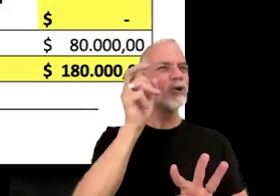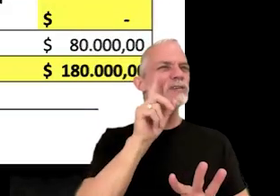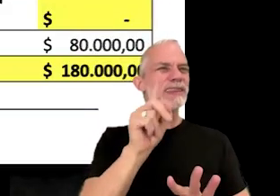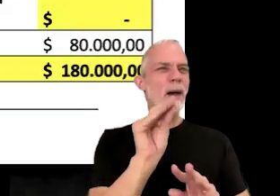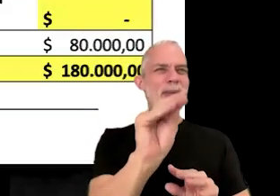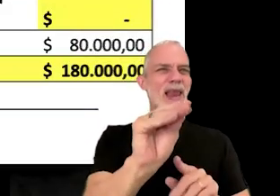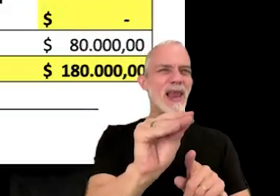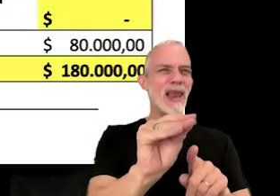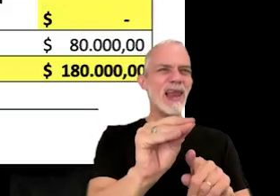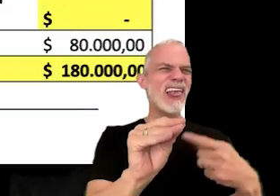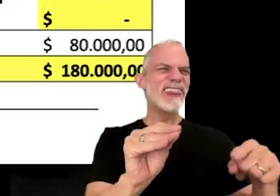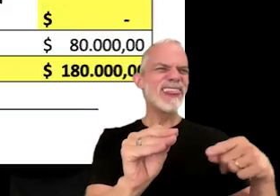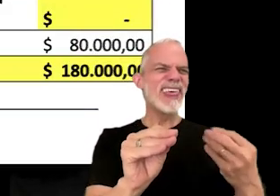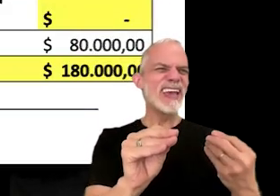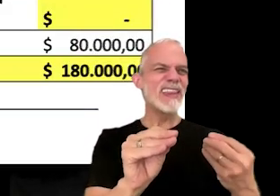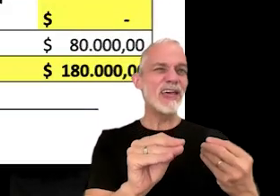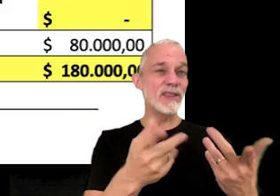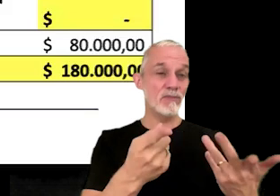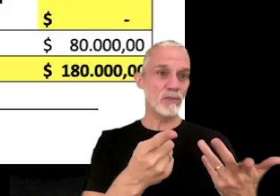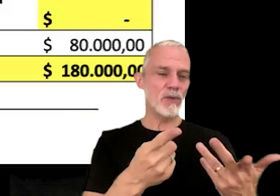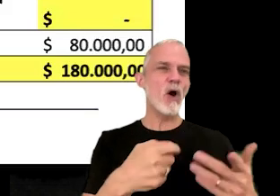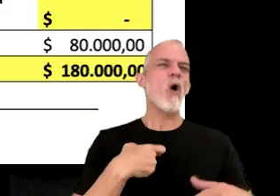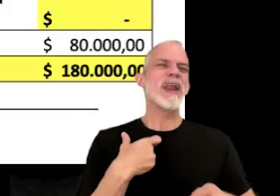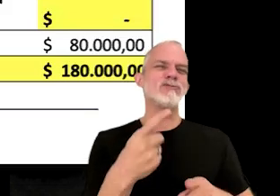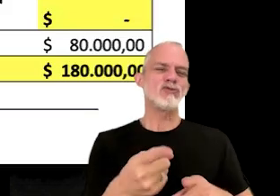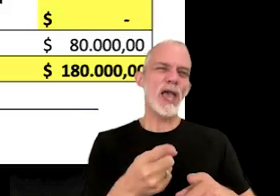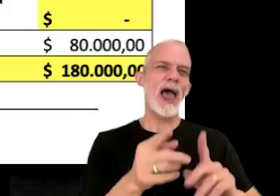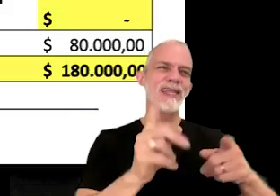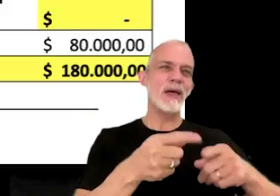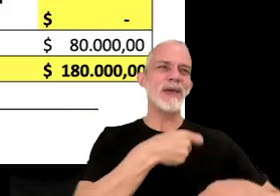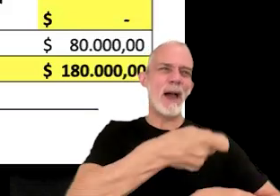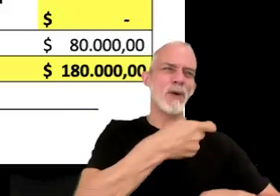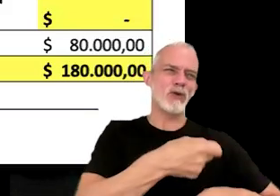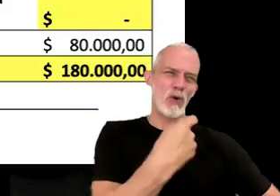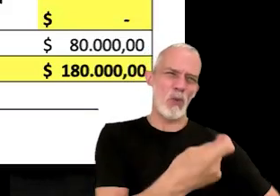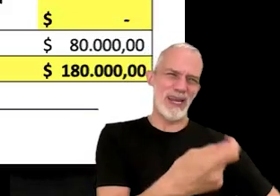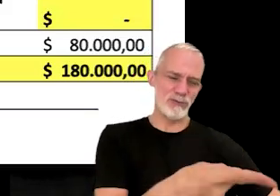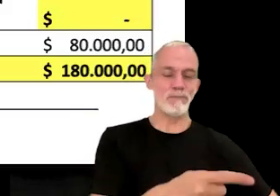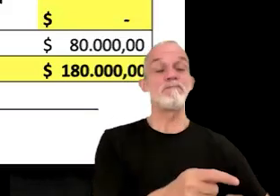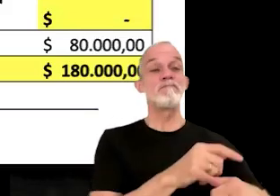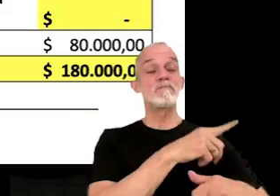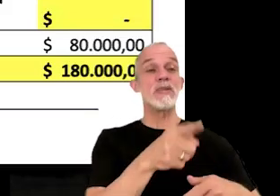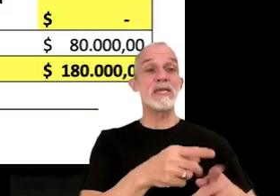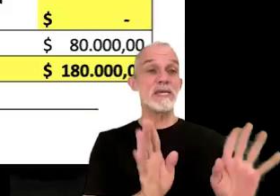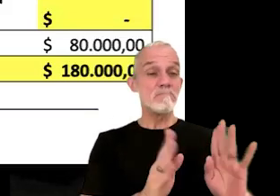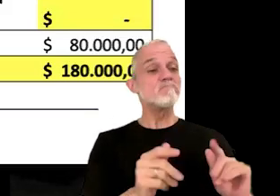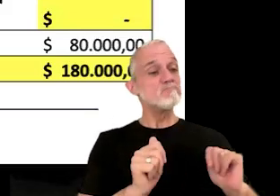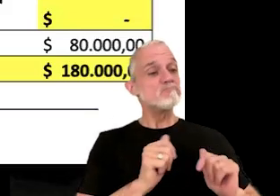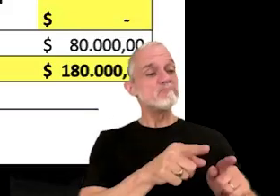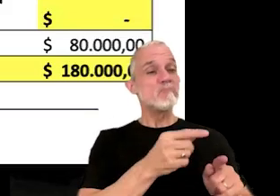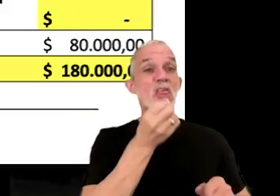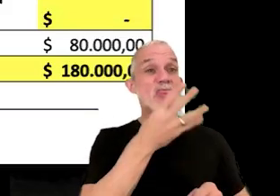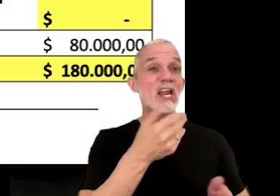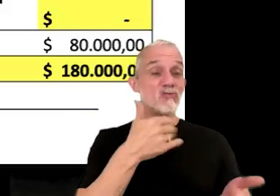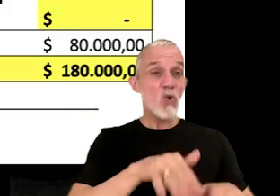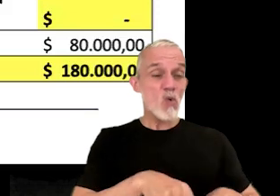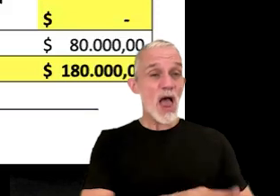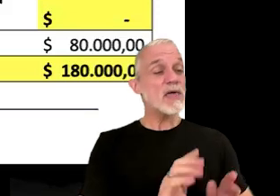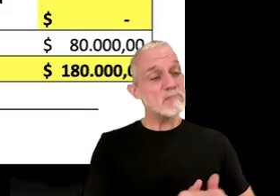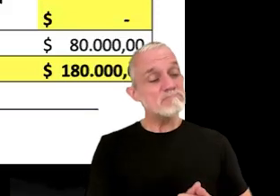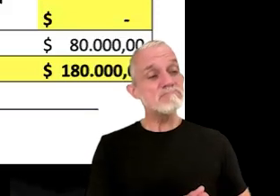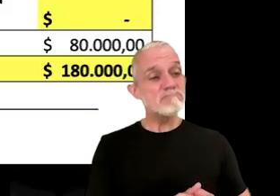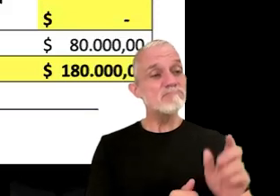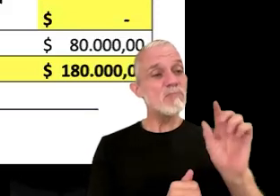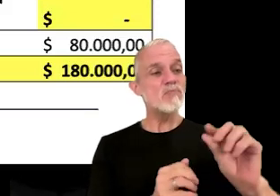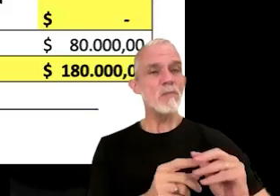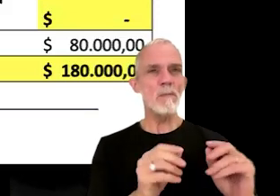este caso, de contribuciones de obra social y también los aportes. Cuando el contribuyente declara un importe